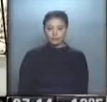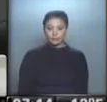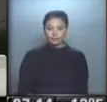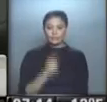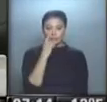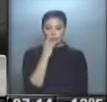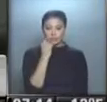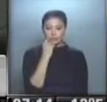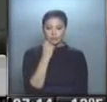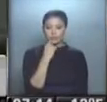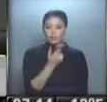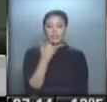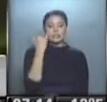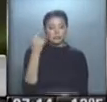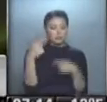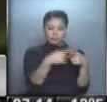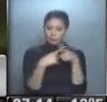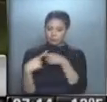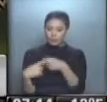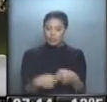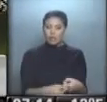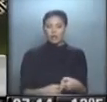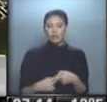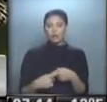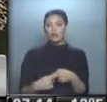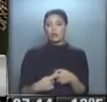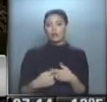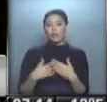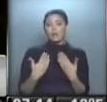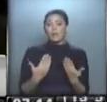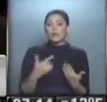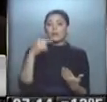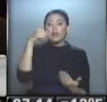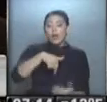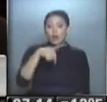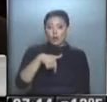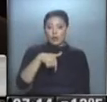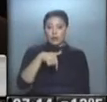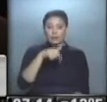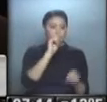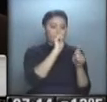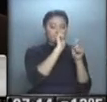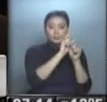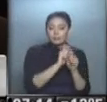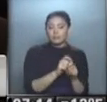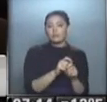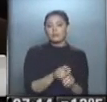Realmente, con diálogos, para el tratamiento, actualmente se está haciendo el tratamiento